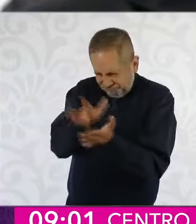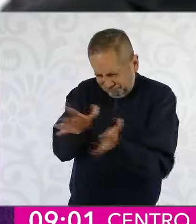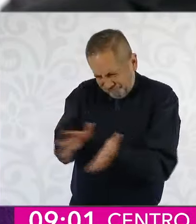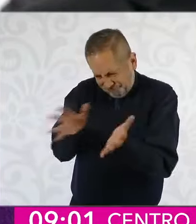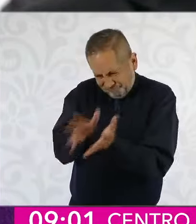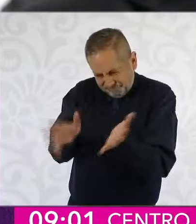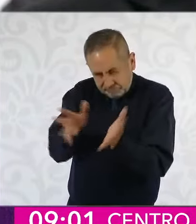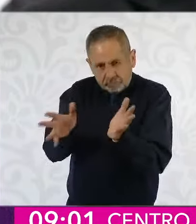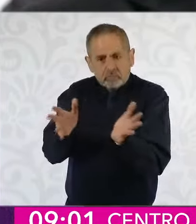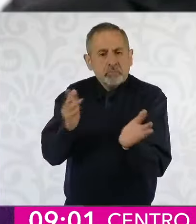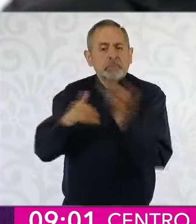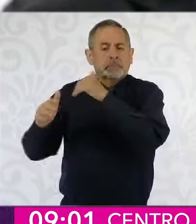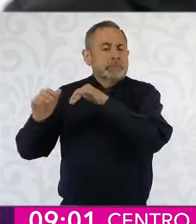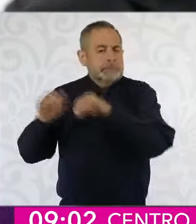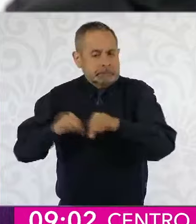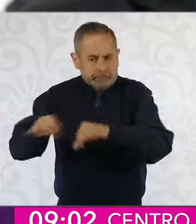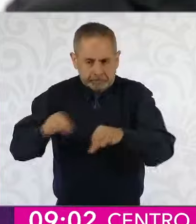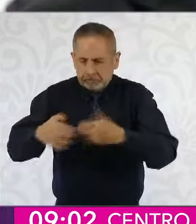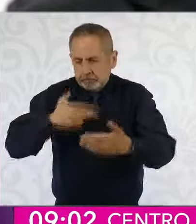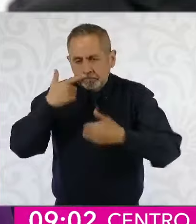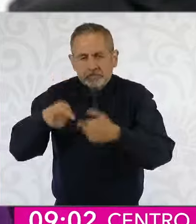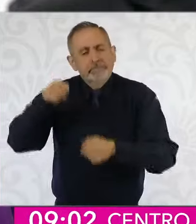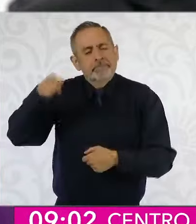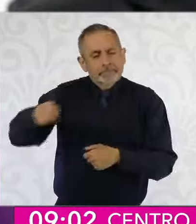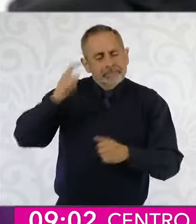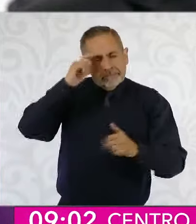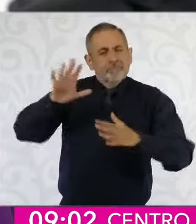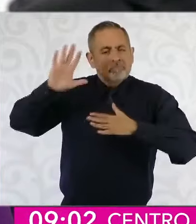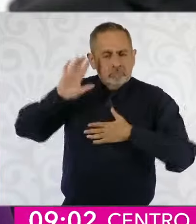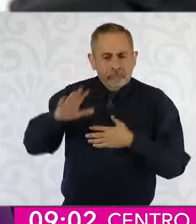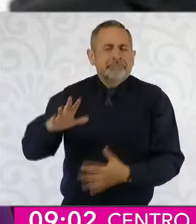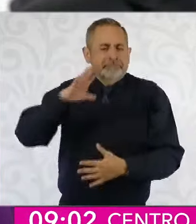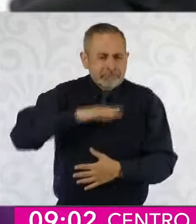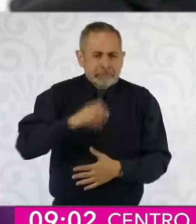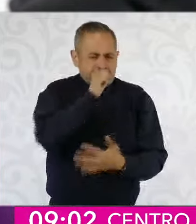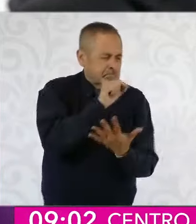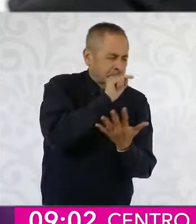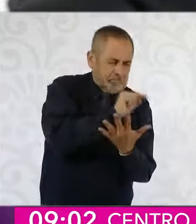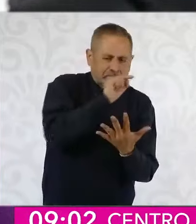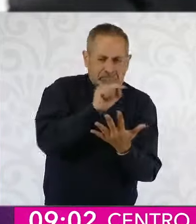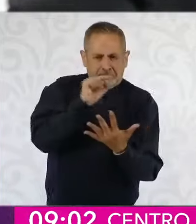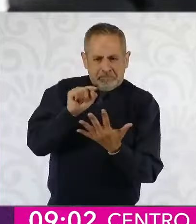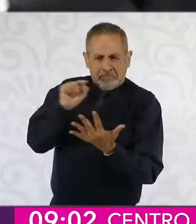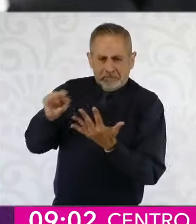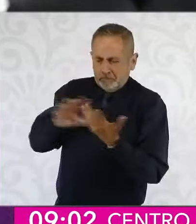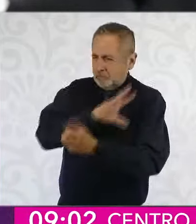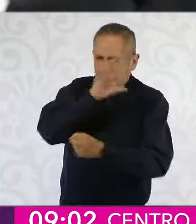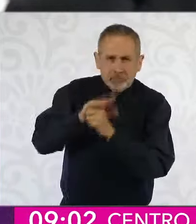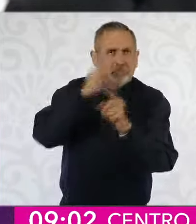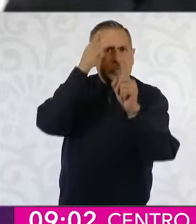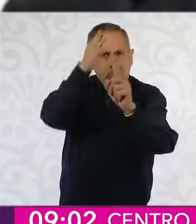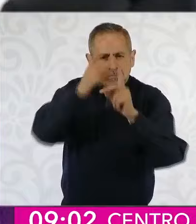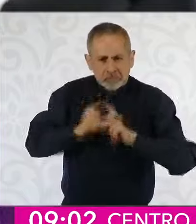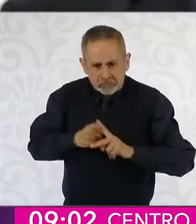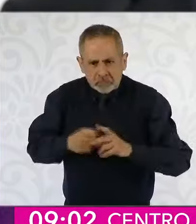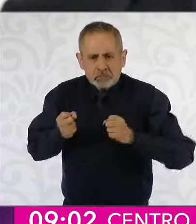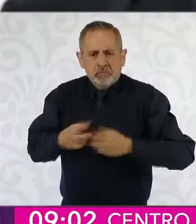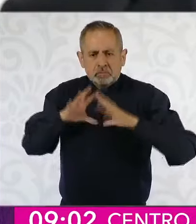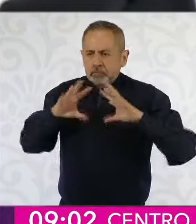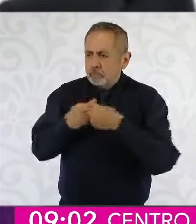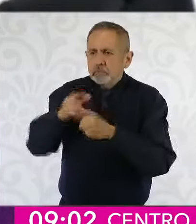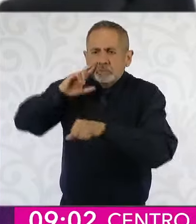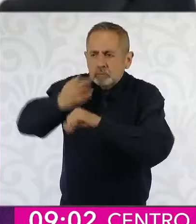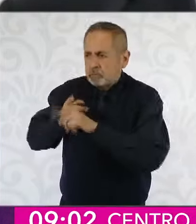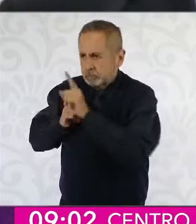compromiso especial con ellos. Entonces, ahí están todos los números, tenemos metas, tenemos métricas, tenemos